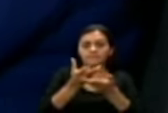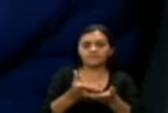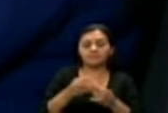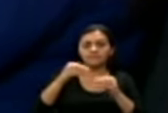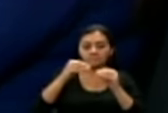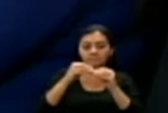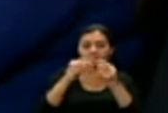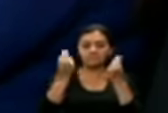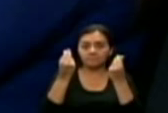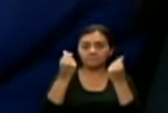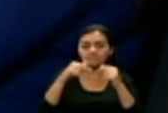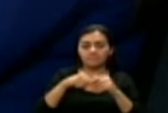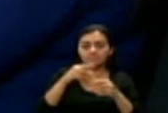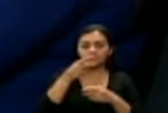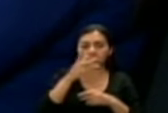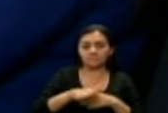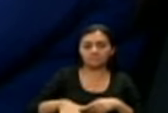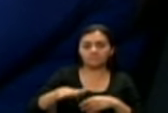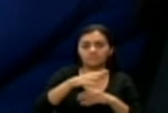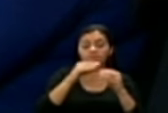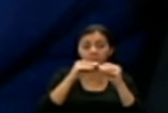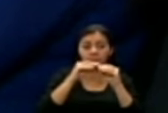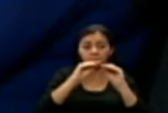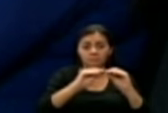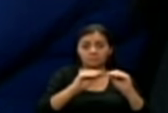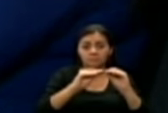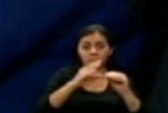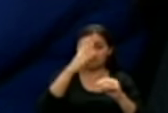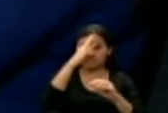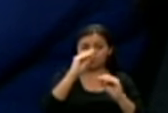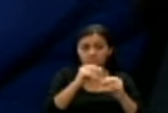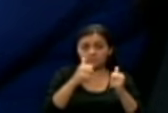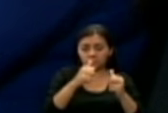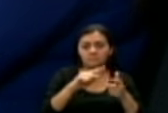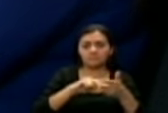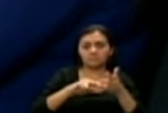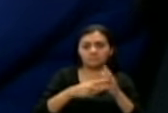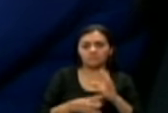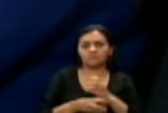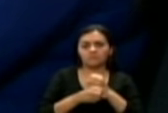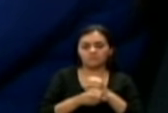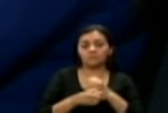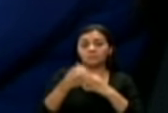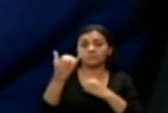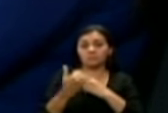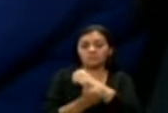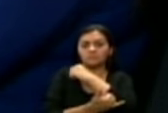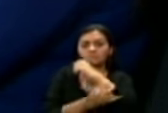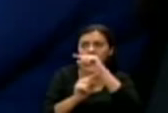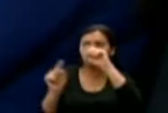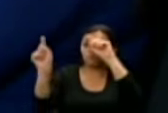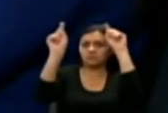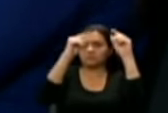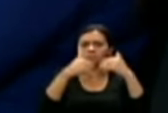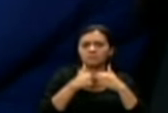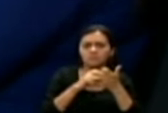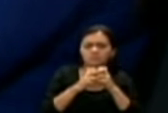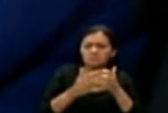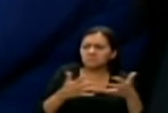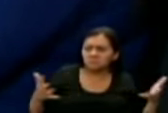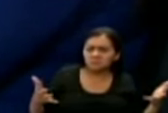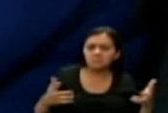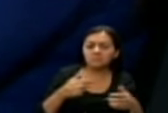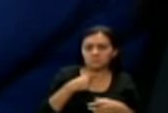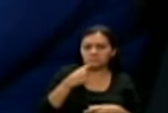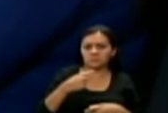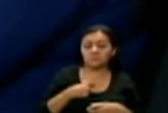la población. Ya, pero estos un país países, educado, un país seguro. Sí, estos países también están atravesando varias amenazas, como usted acaba de mencionar.